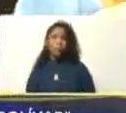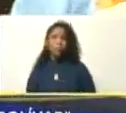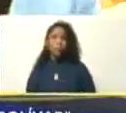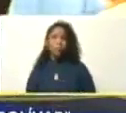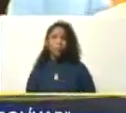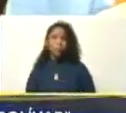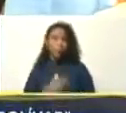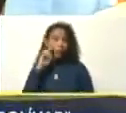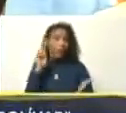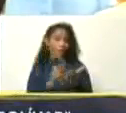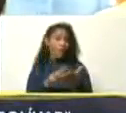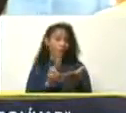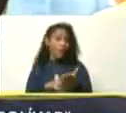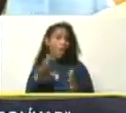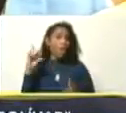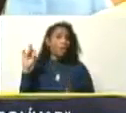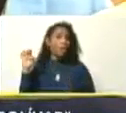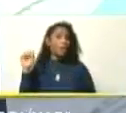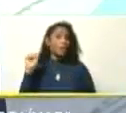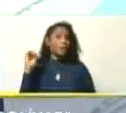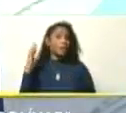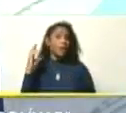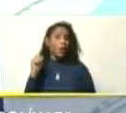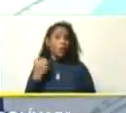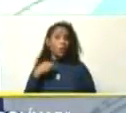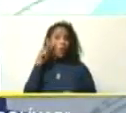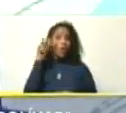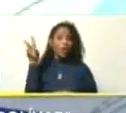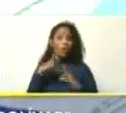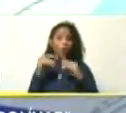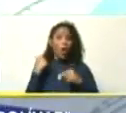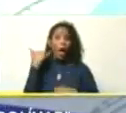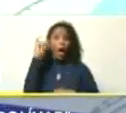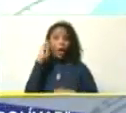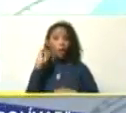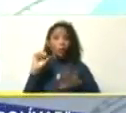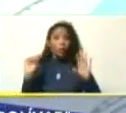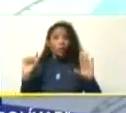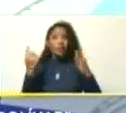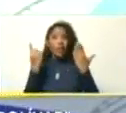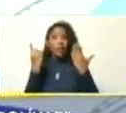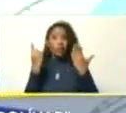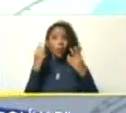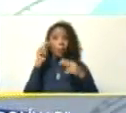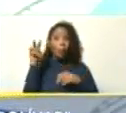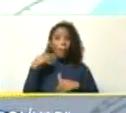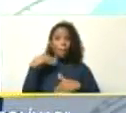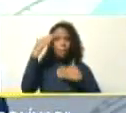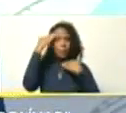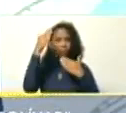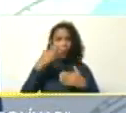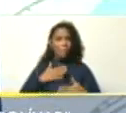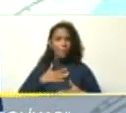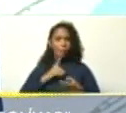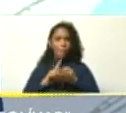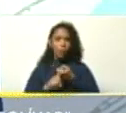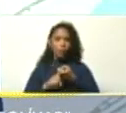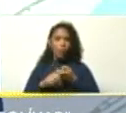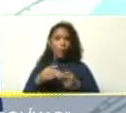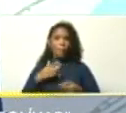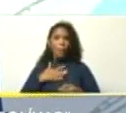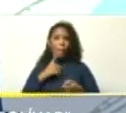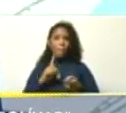Ah, ¿verdad, Desiré? No se da cuenta de todo. Desiré tiene sexto sentido, ¿verdad, Cilia? Mi saludo a mi esposa, ¿vale?